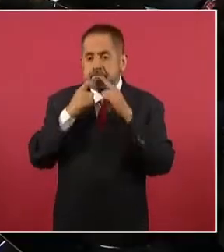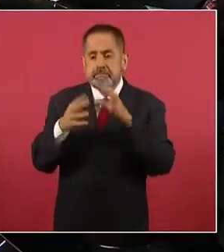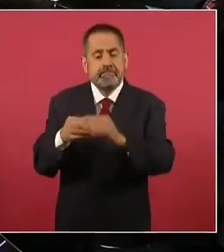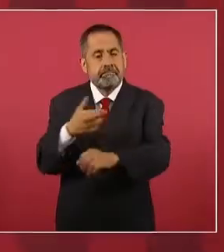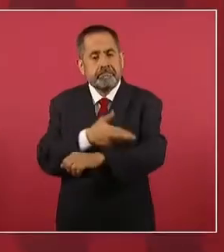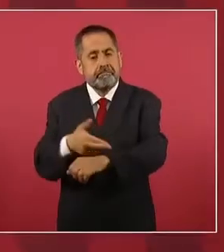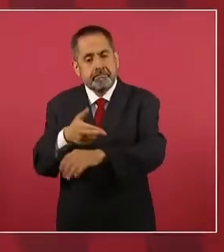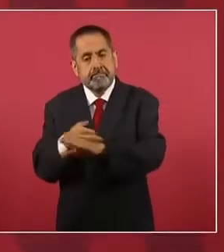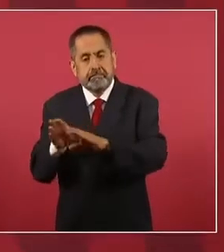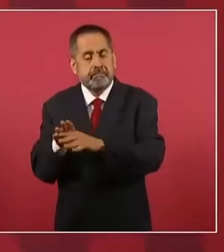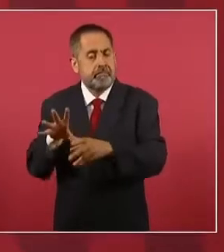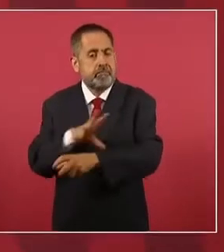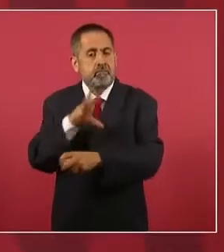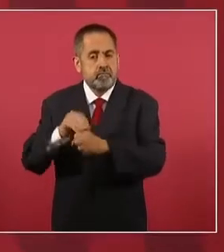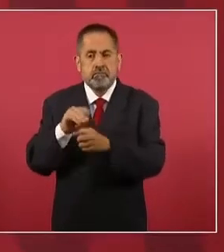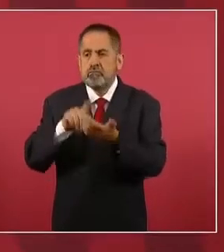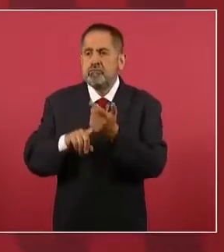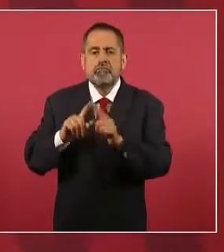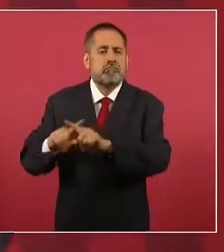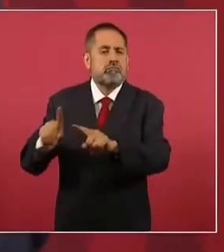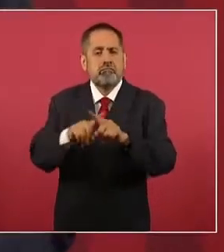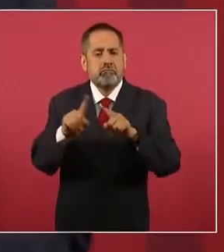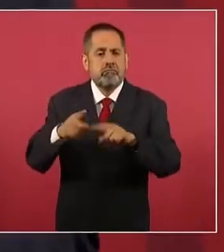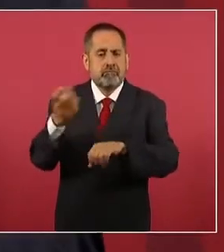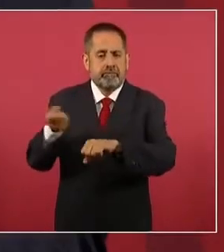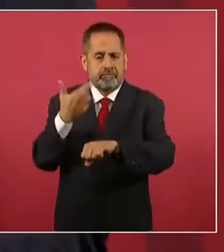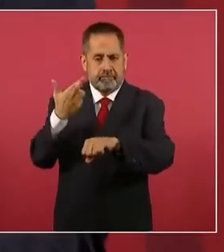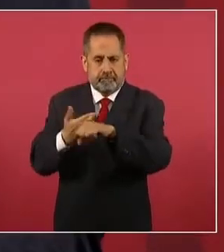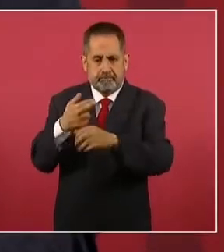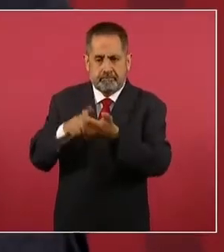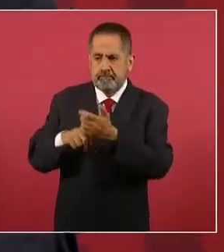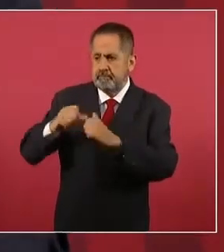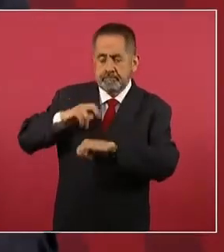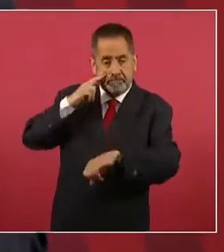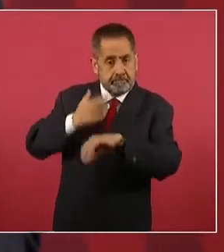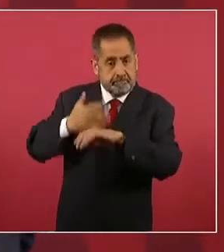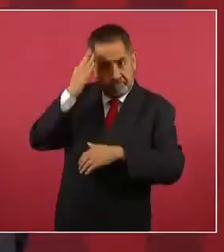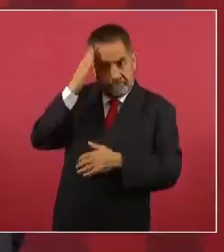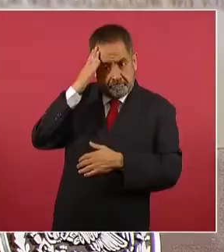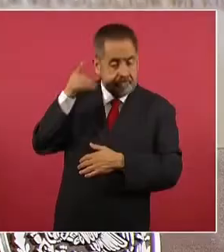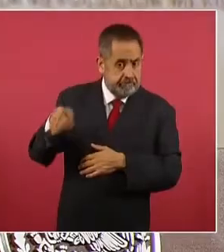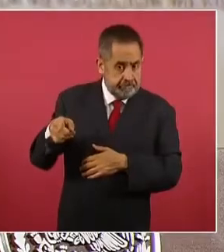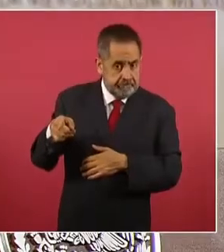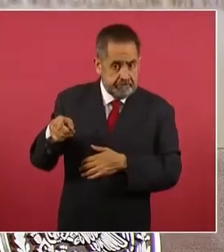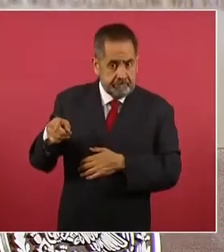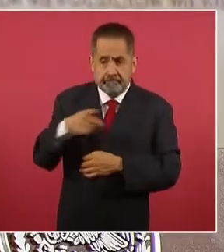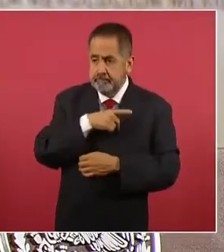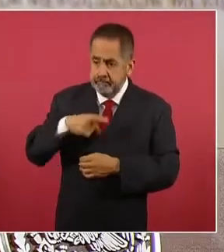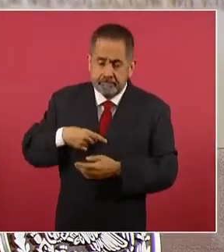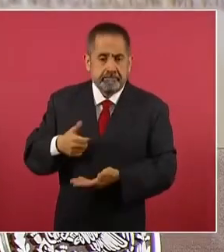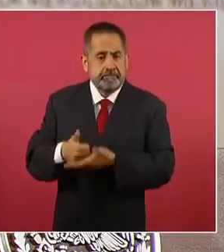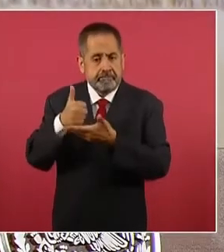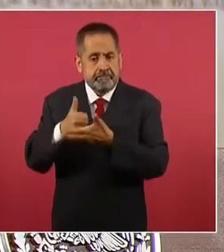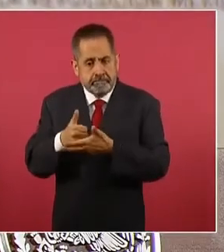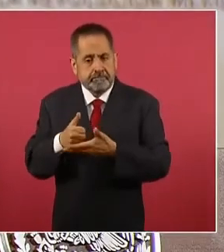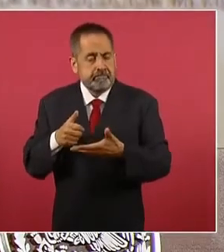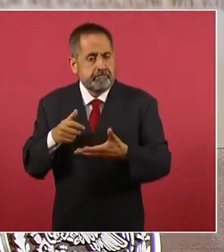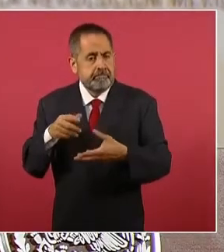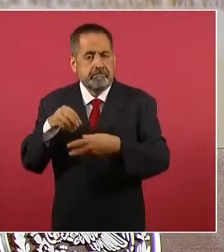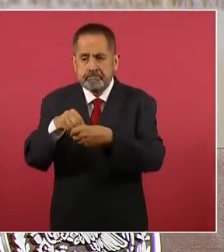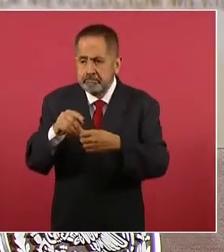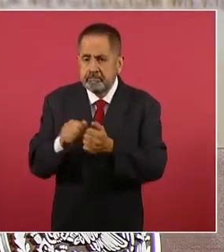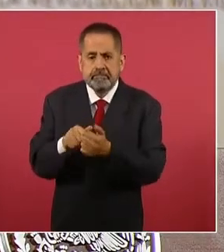recibido todos los titulares de las secretarías es que ayuden,